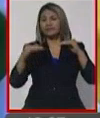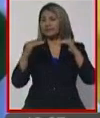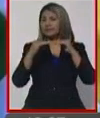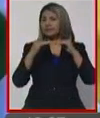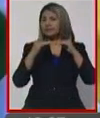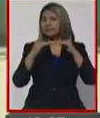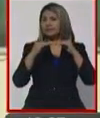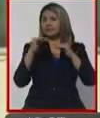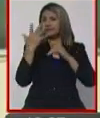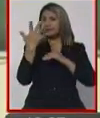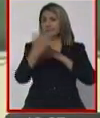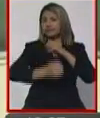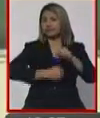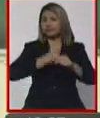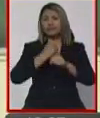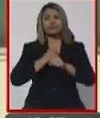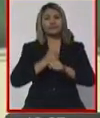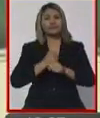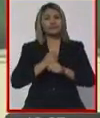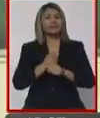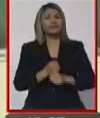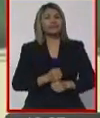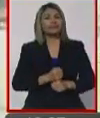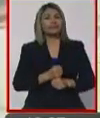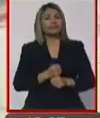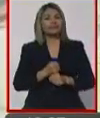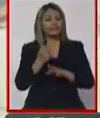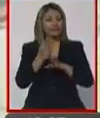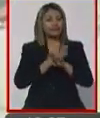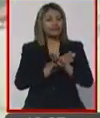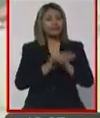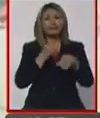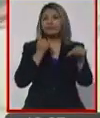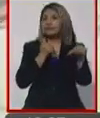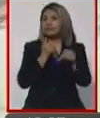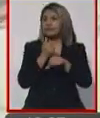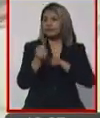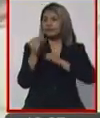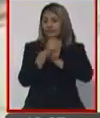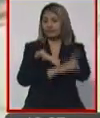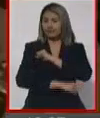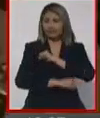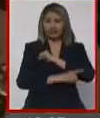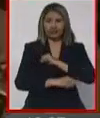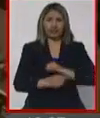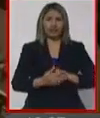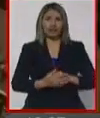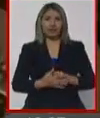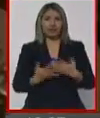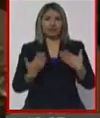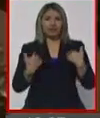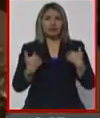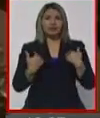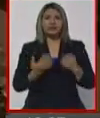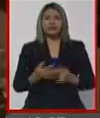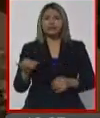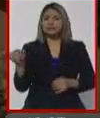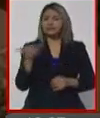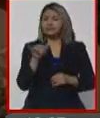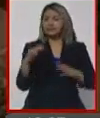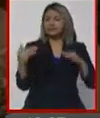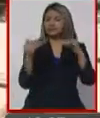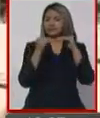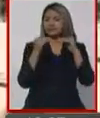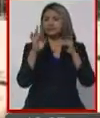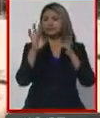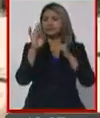5 años. Segundo, procesadas o procesados por delitos cuya pena más grave sea igual